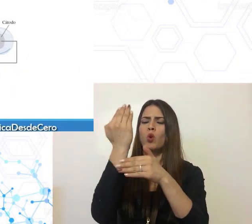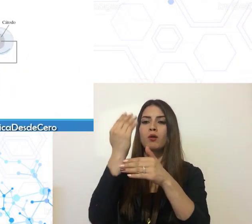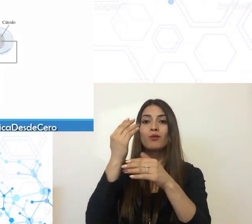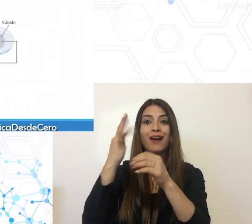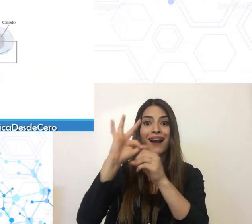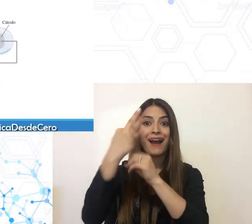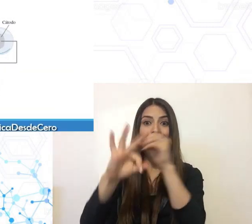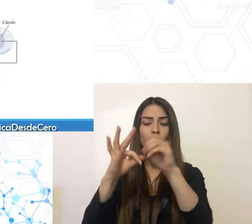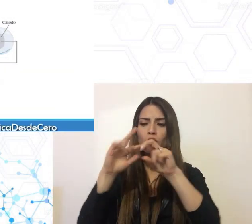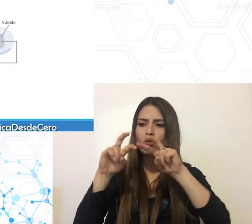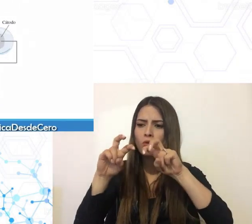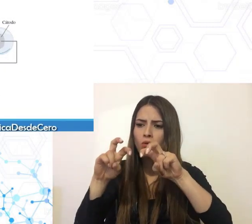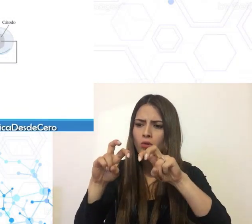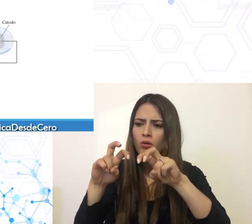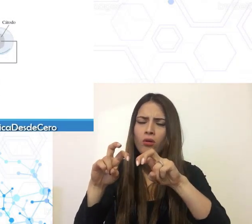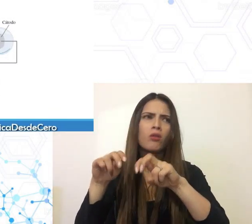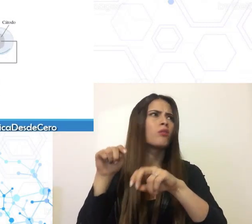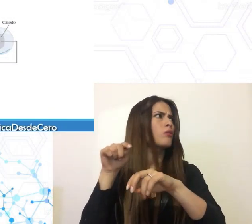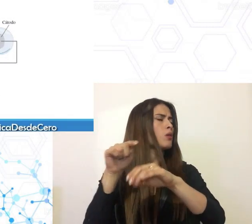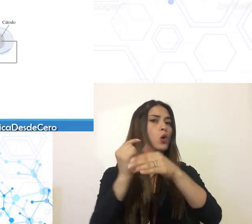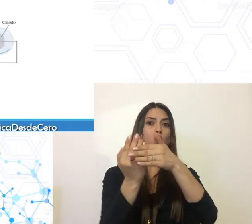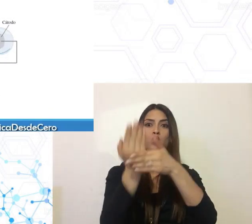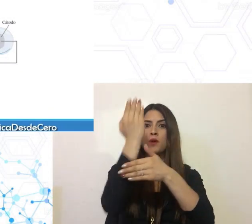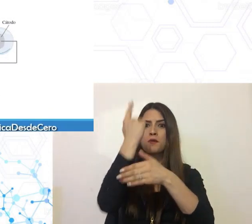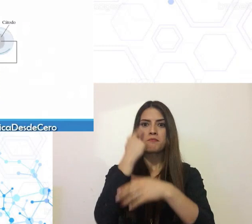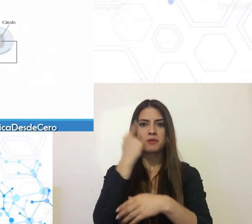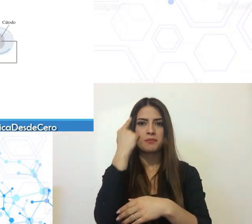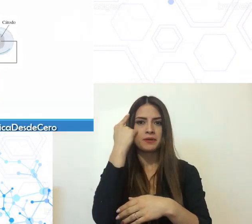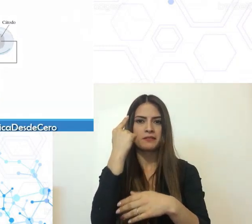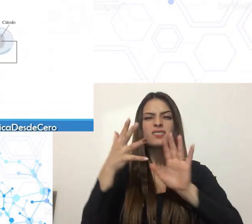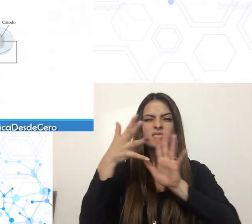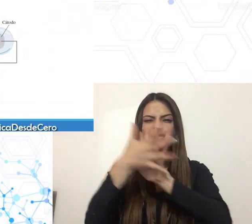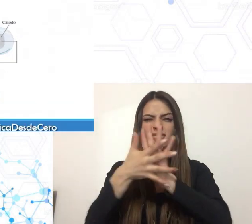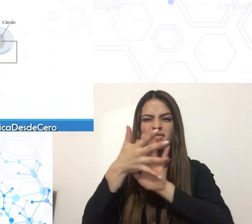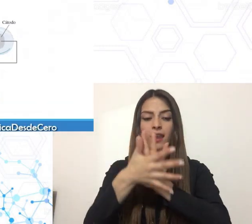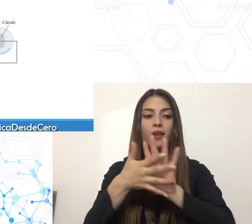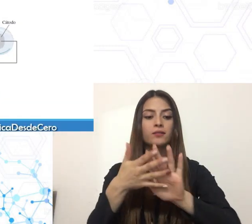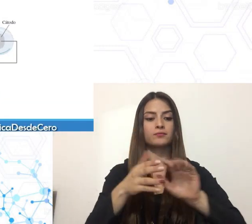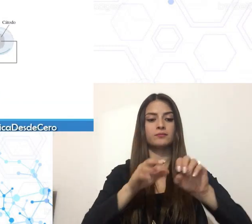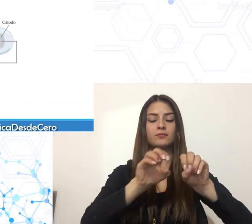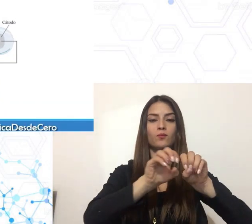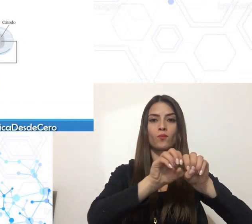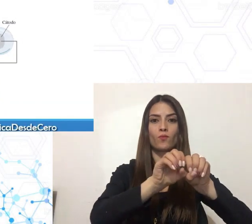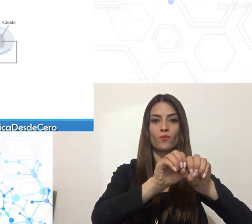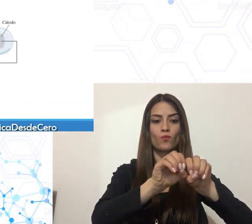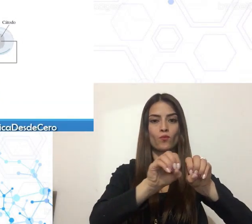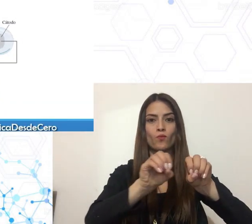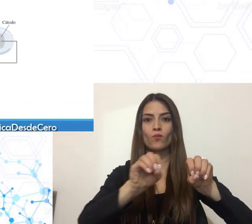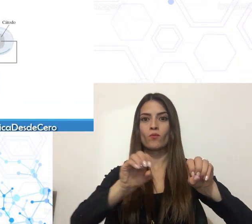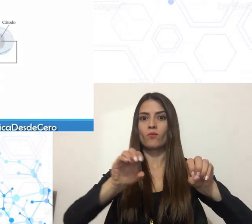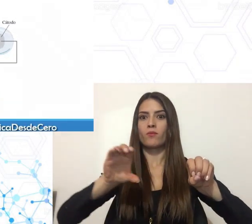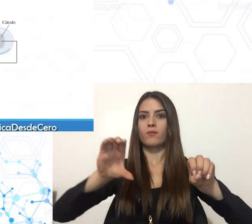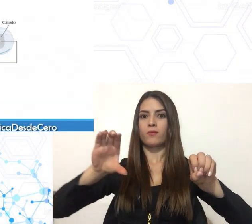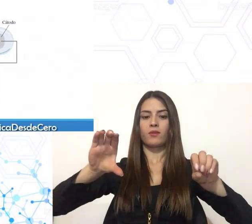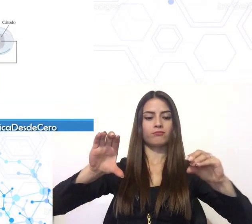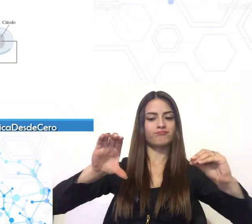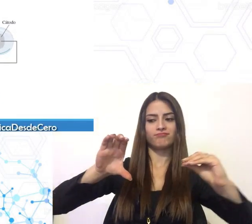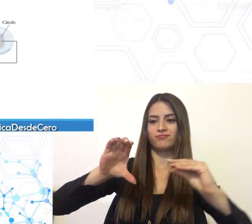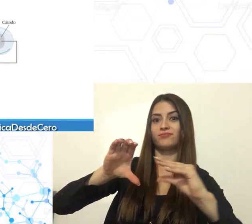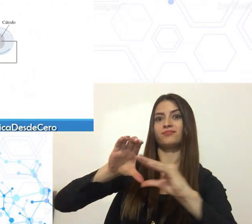de rayos catódicos, y al hablar del tubo de rayos catódicos entonces tendremos que hablar de lo